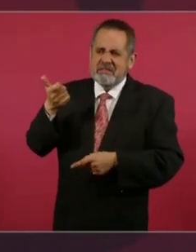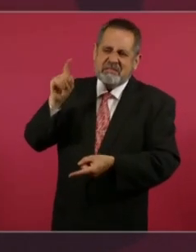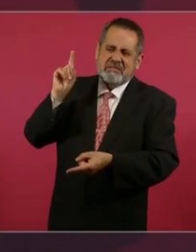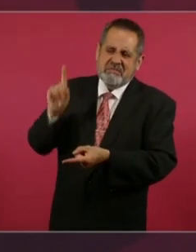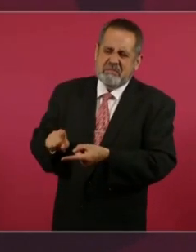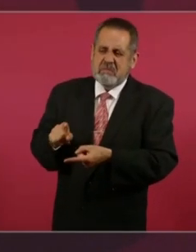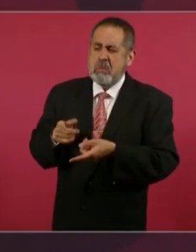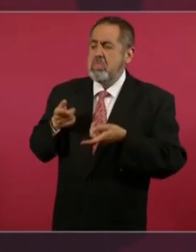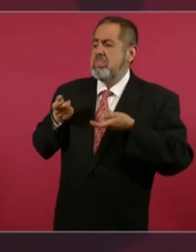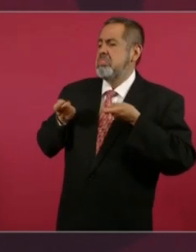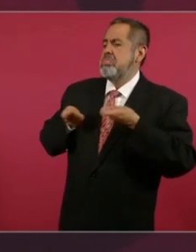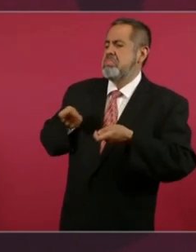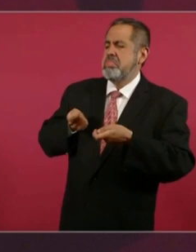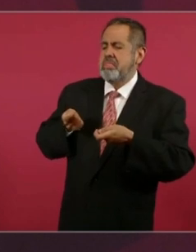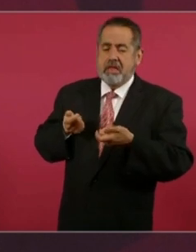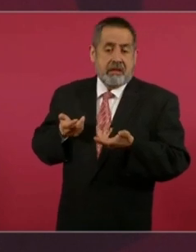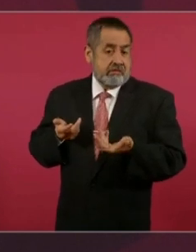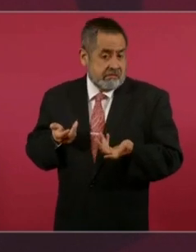en contra